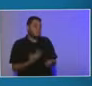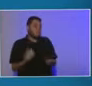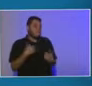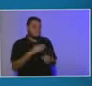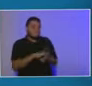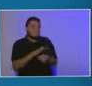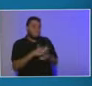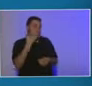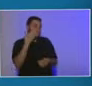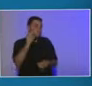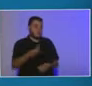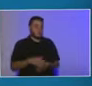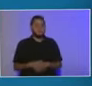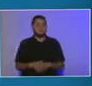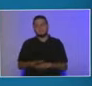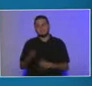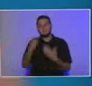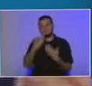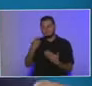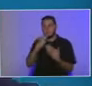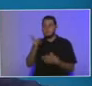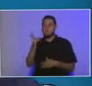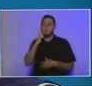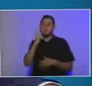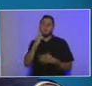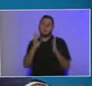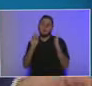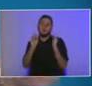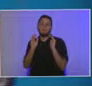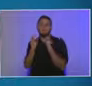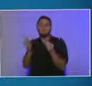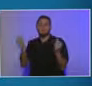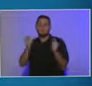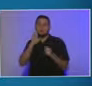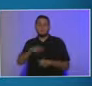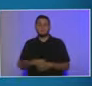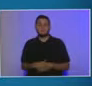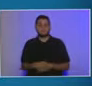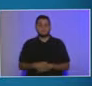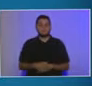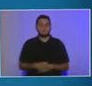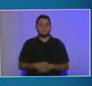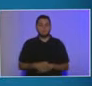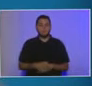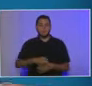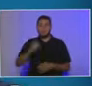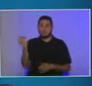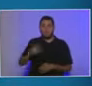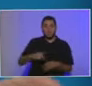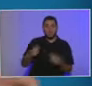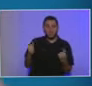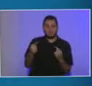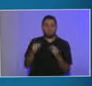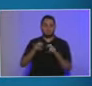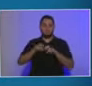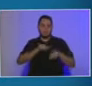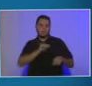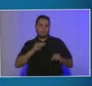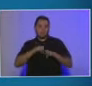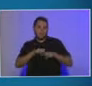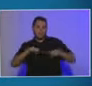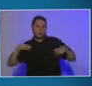la aclaración, vamos a ver qué pasa con el Cano, que salga bien de todo eso. Bueno, regresamos, vamos a hablar con un grupo de alcaldes y vamos a hablar también de